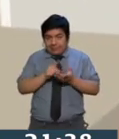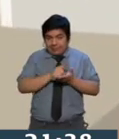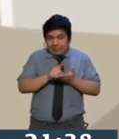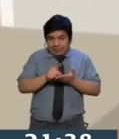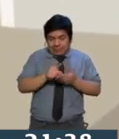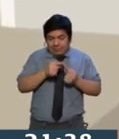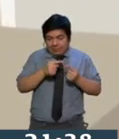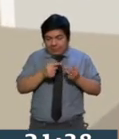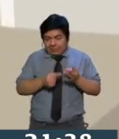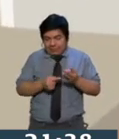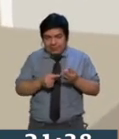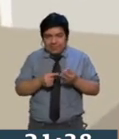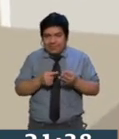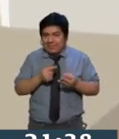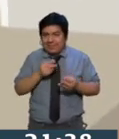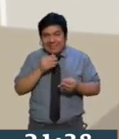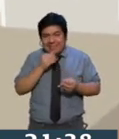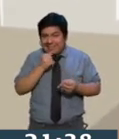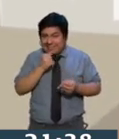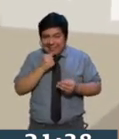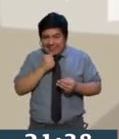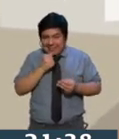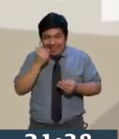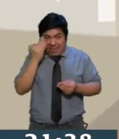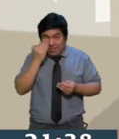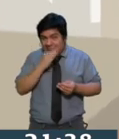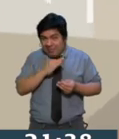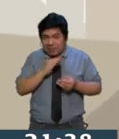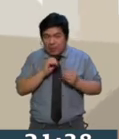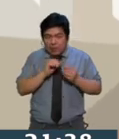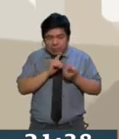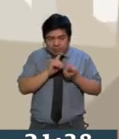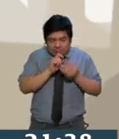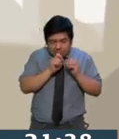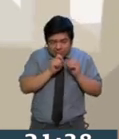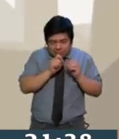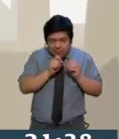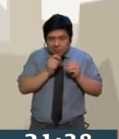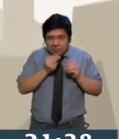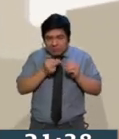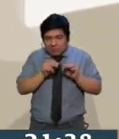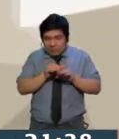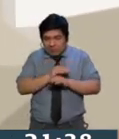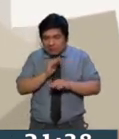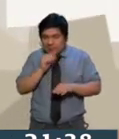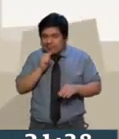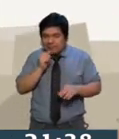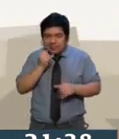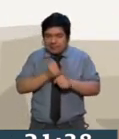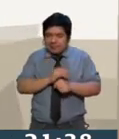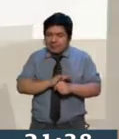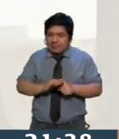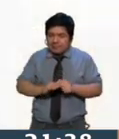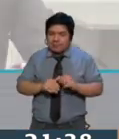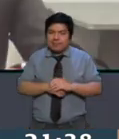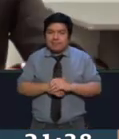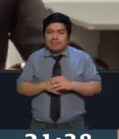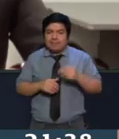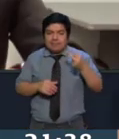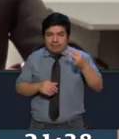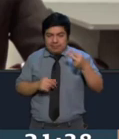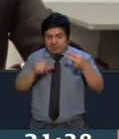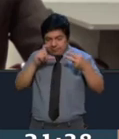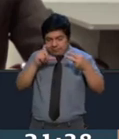domicilio, etcétera. No hay manera de falsificar o alterar los datos de una credencial de elector. Y aparte, sobre estas dos imágenes, perdón que